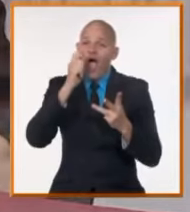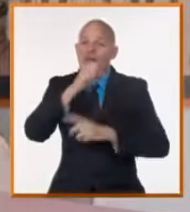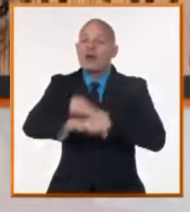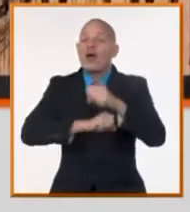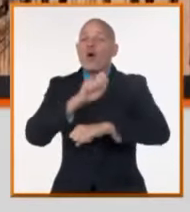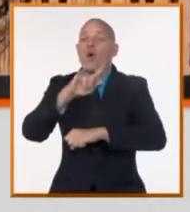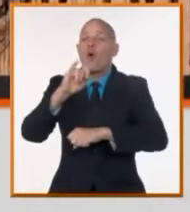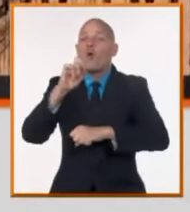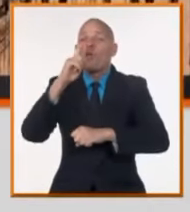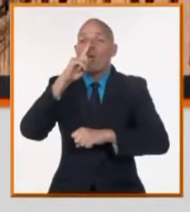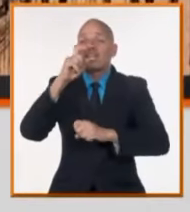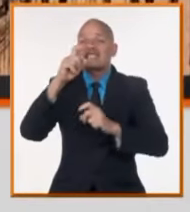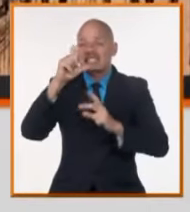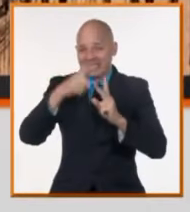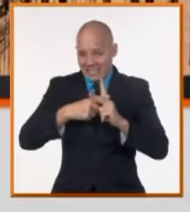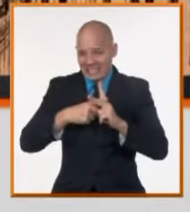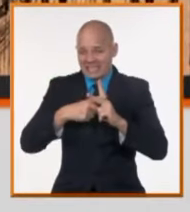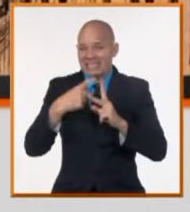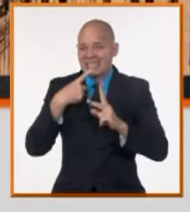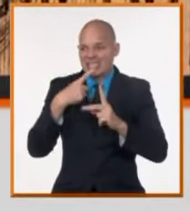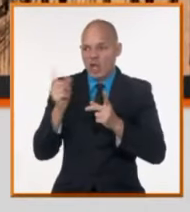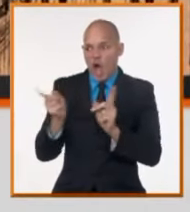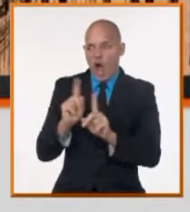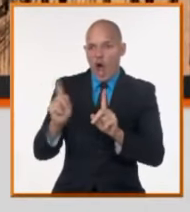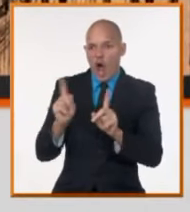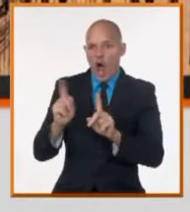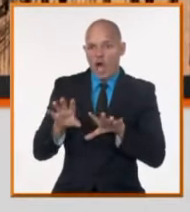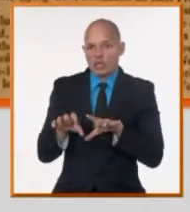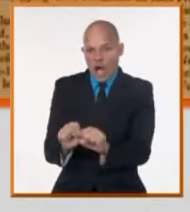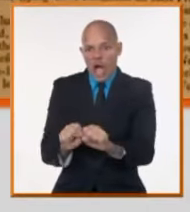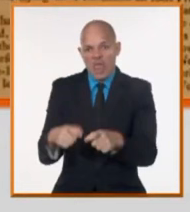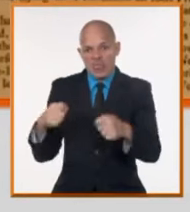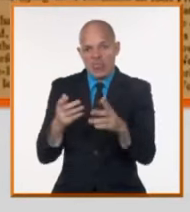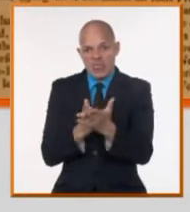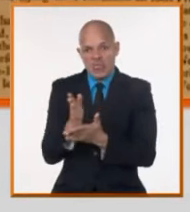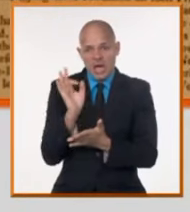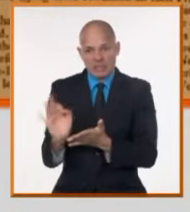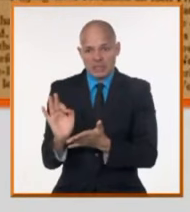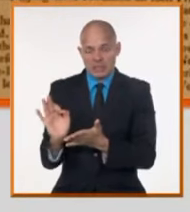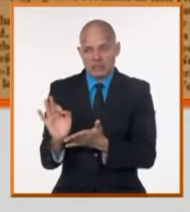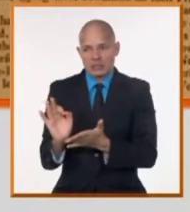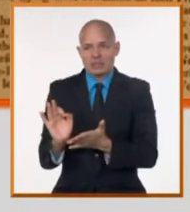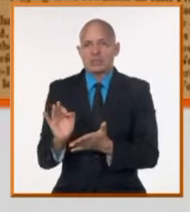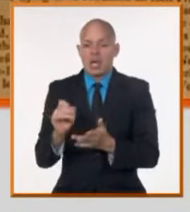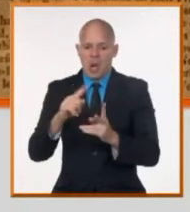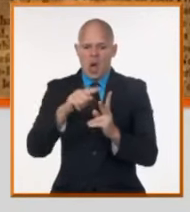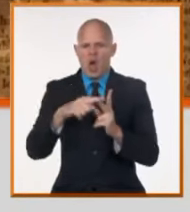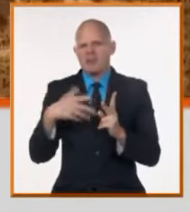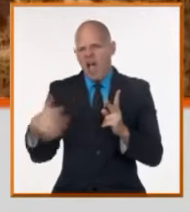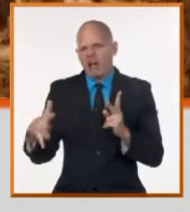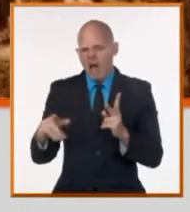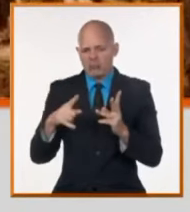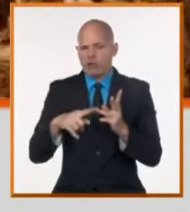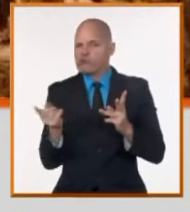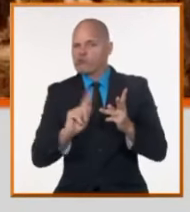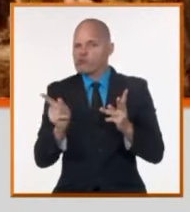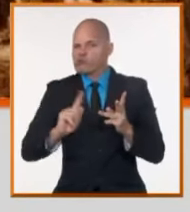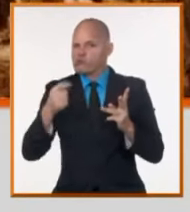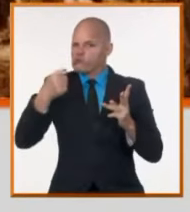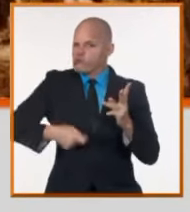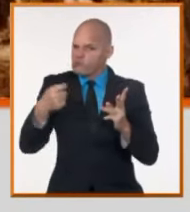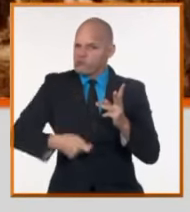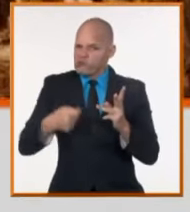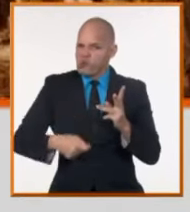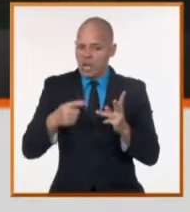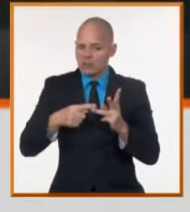Estados Unidos ese lujo. Y cuando finalmente se impone su criterio en el mensaje